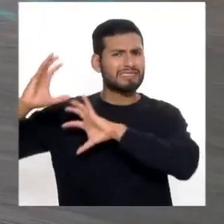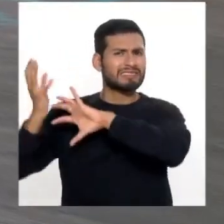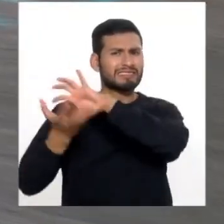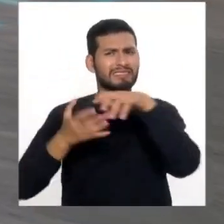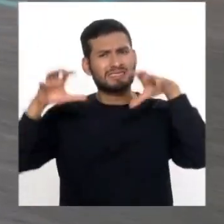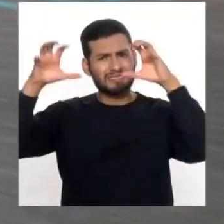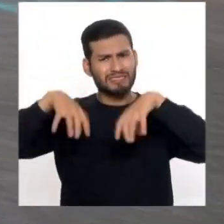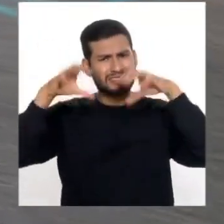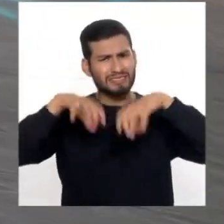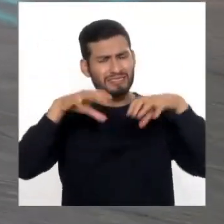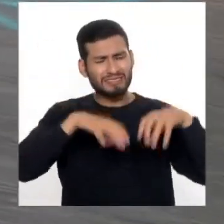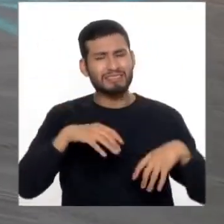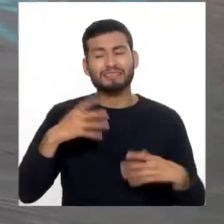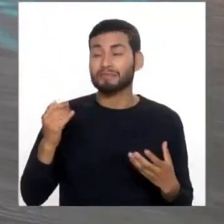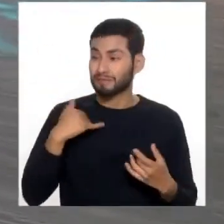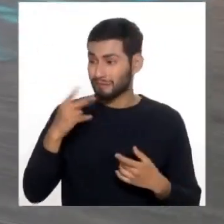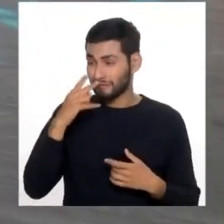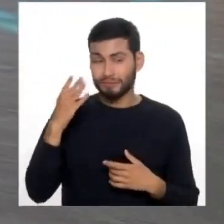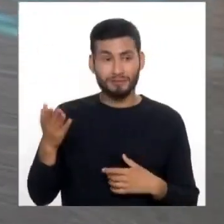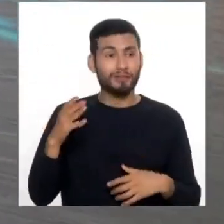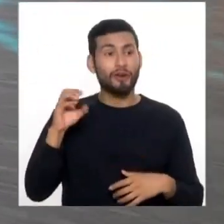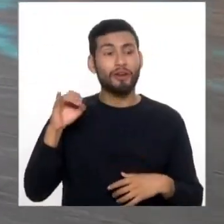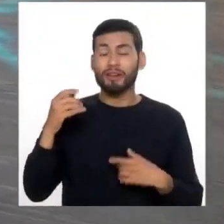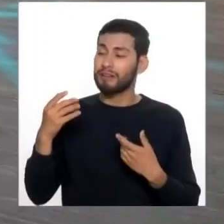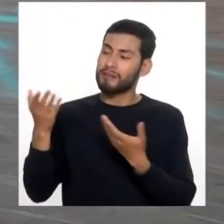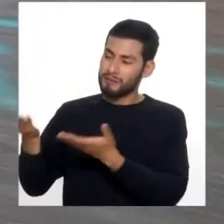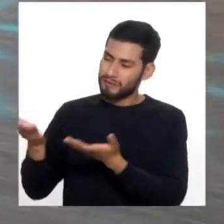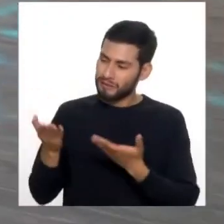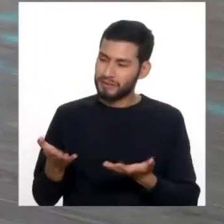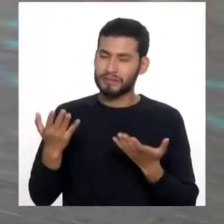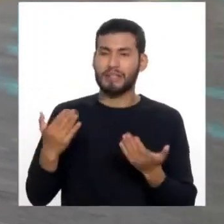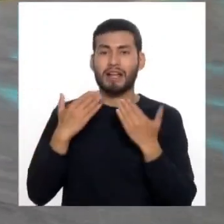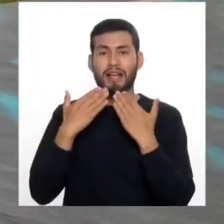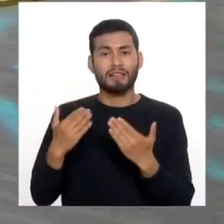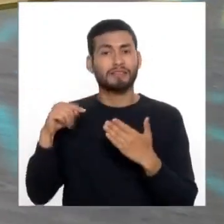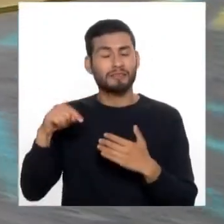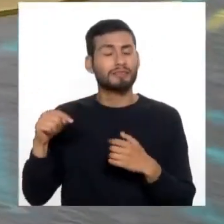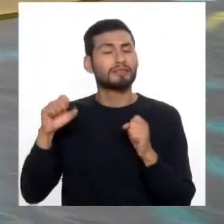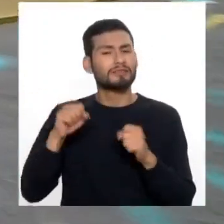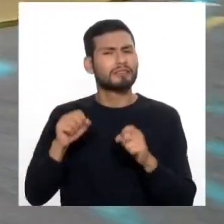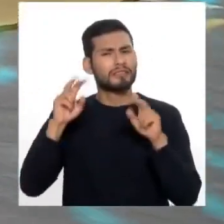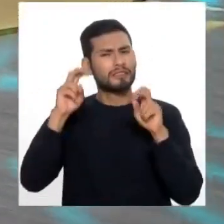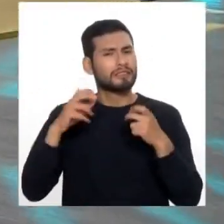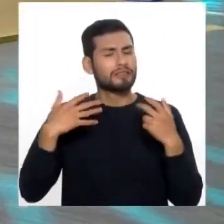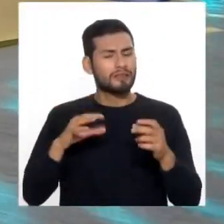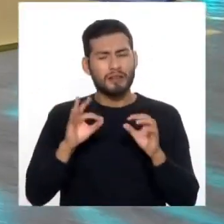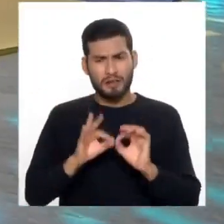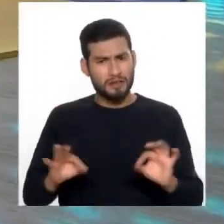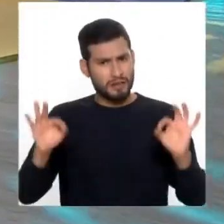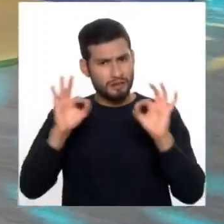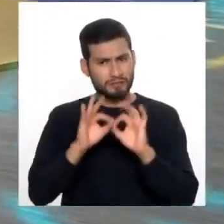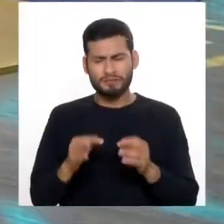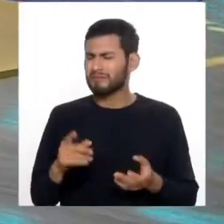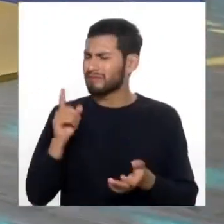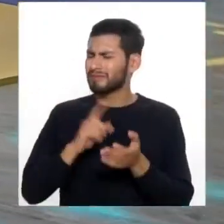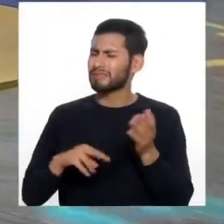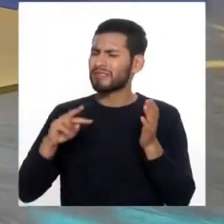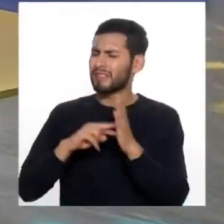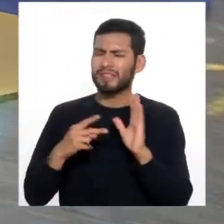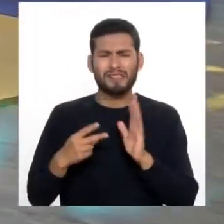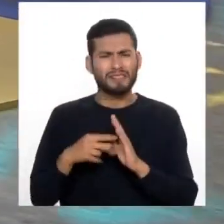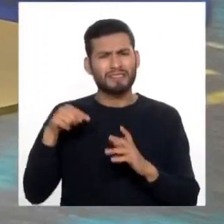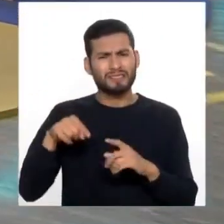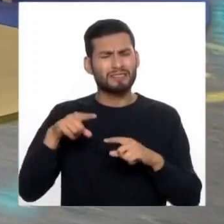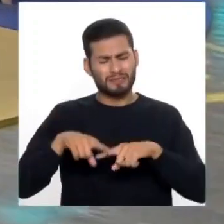el director de pesquerías de Oceana. Juan Carlos, bienvenido y gracias por estar aquí para hablar de un tema tan importante. ¿Qué significa